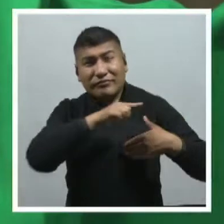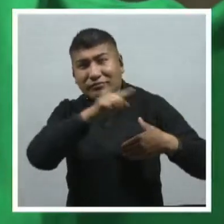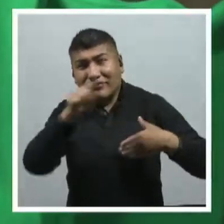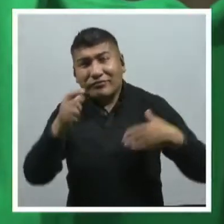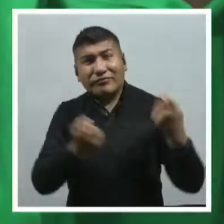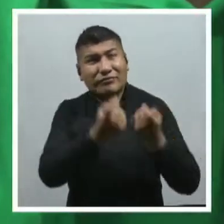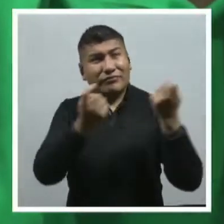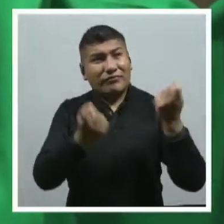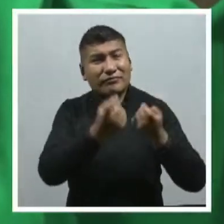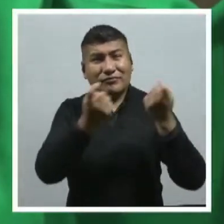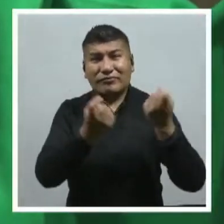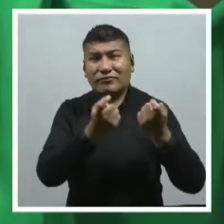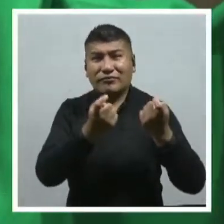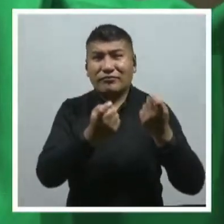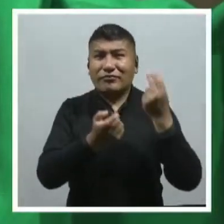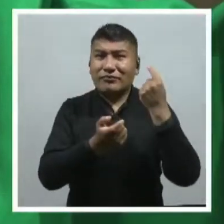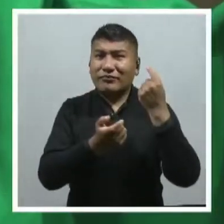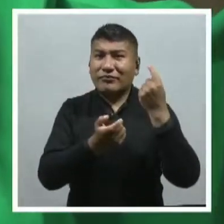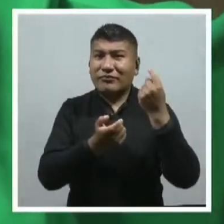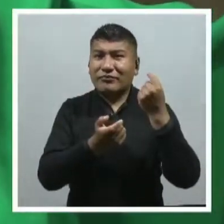pecado, hermanos, es con plata.